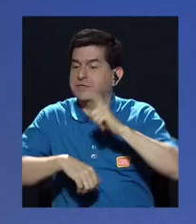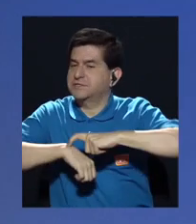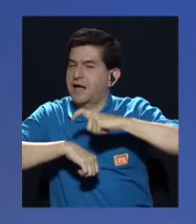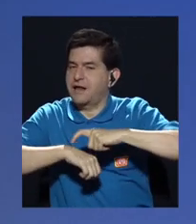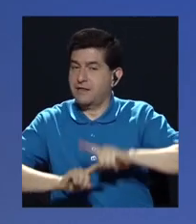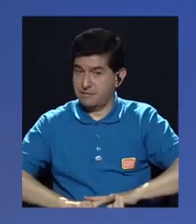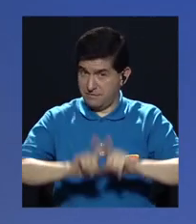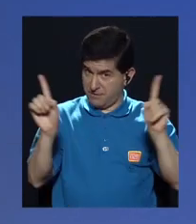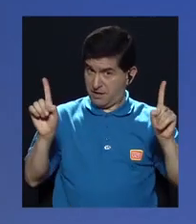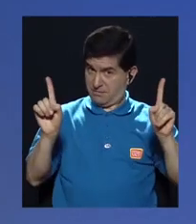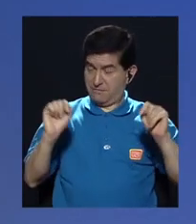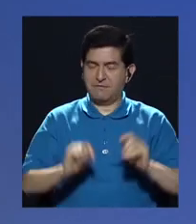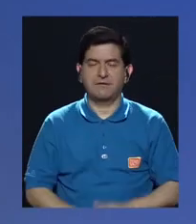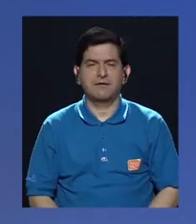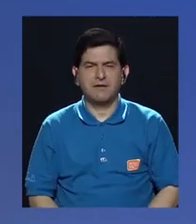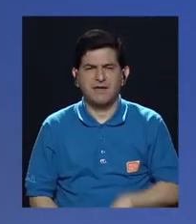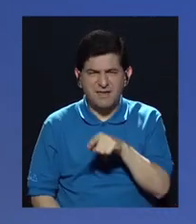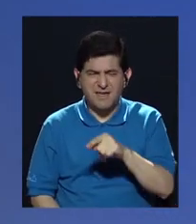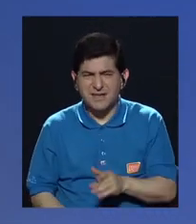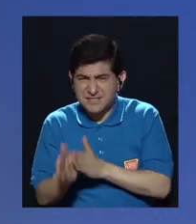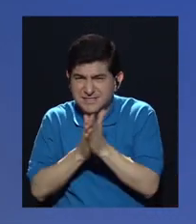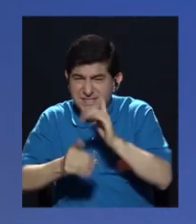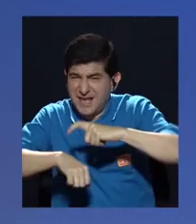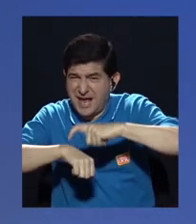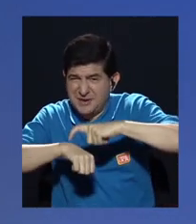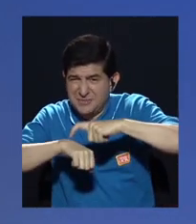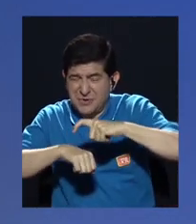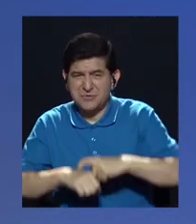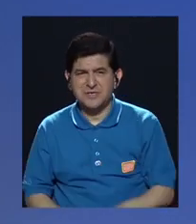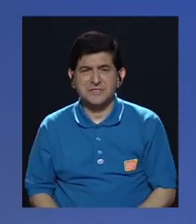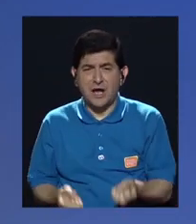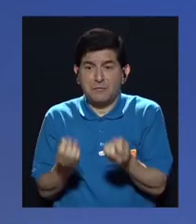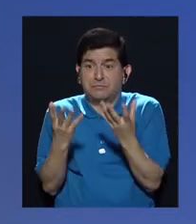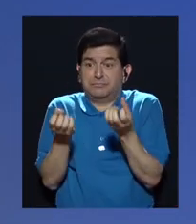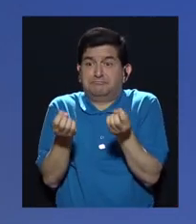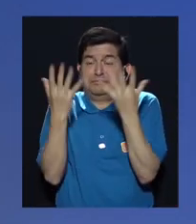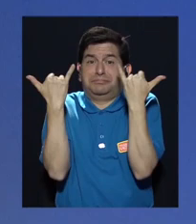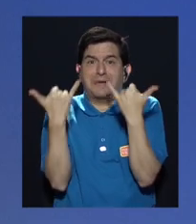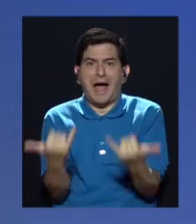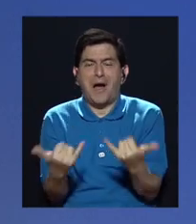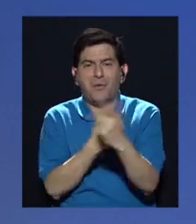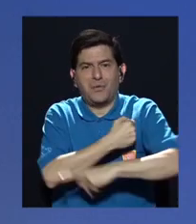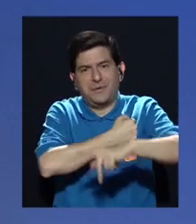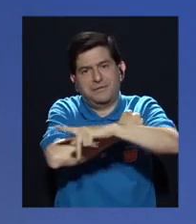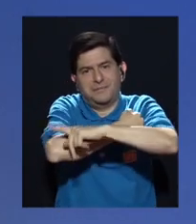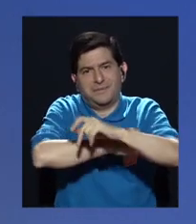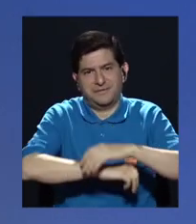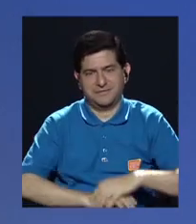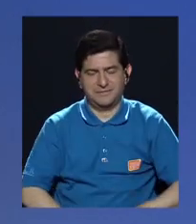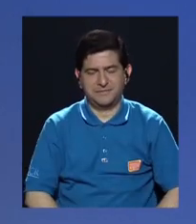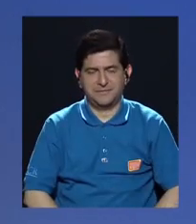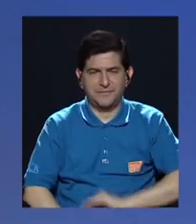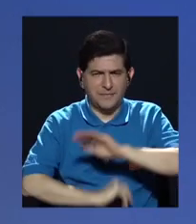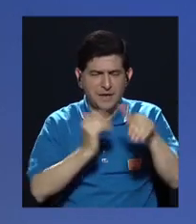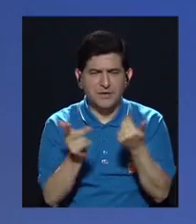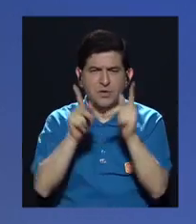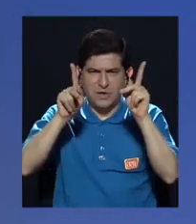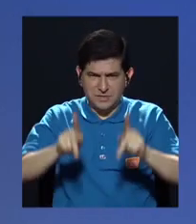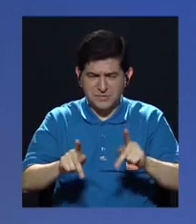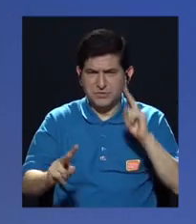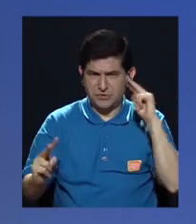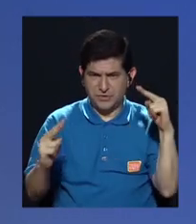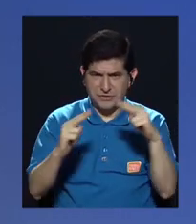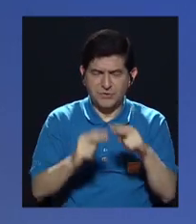diferentes. Y parece que el oportunismo prolifera ampliamente en nuestro país. Todo el mundo